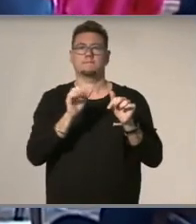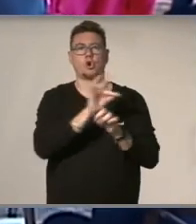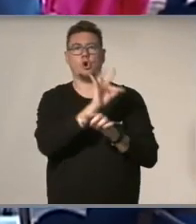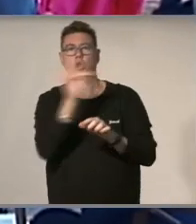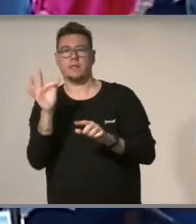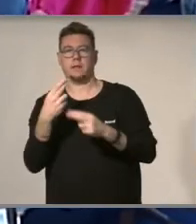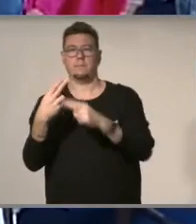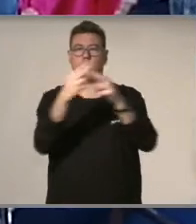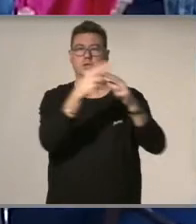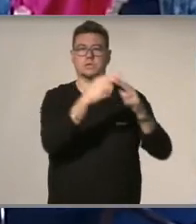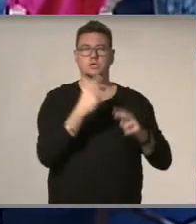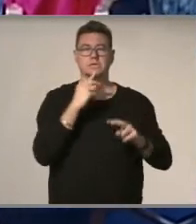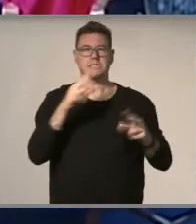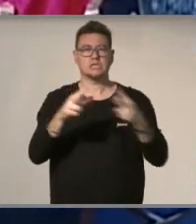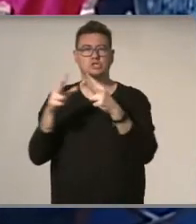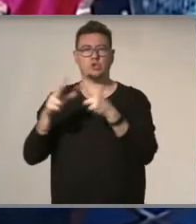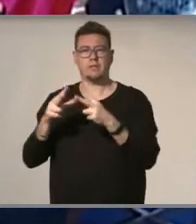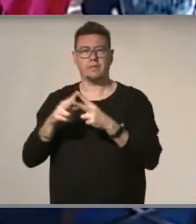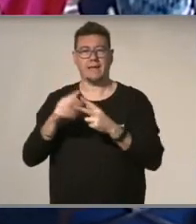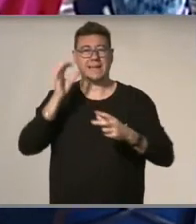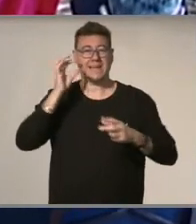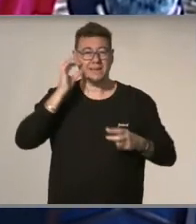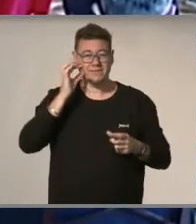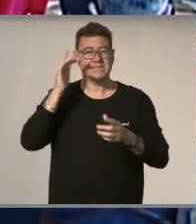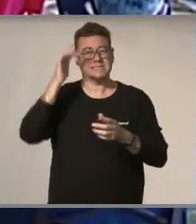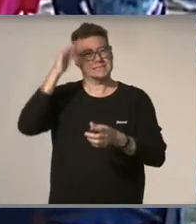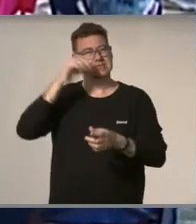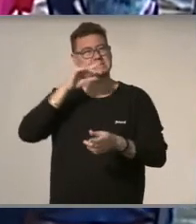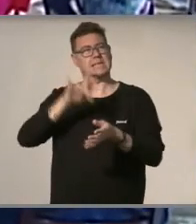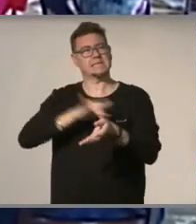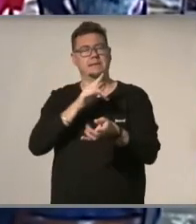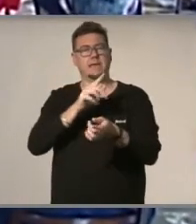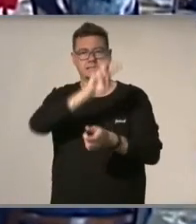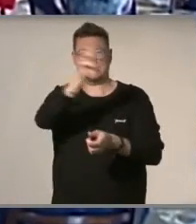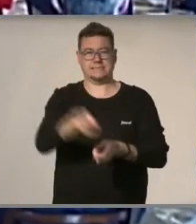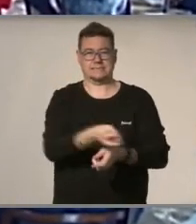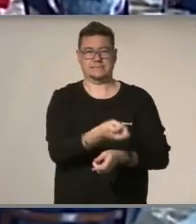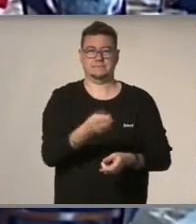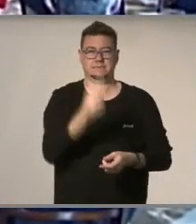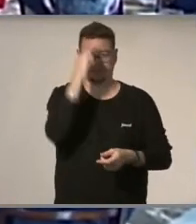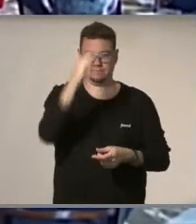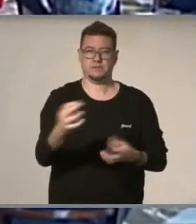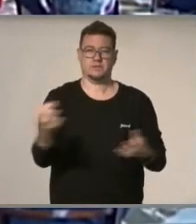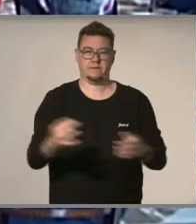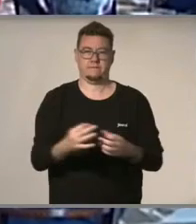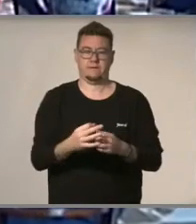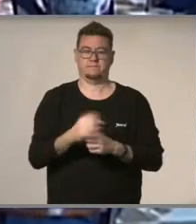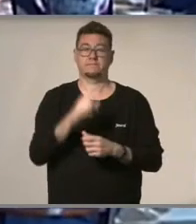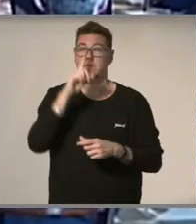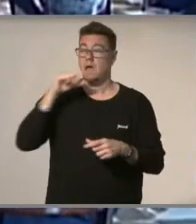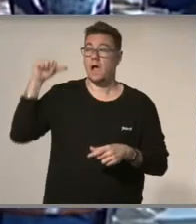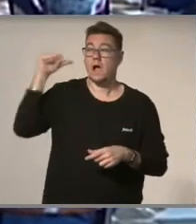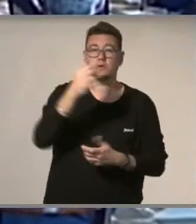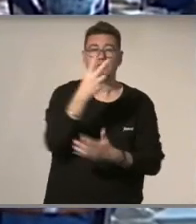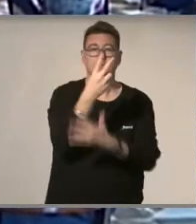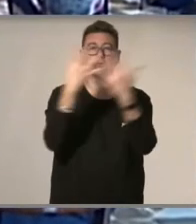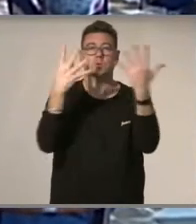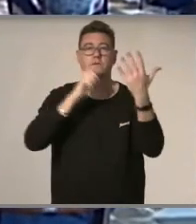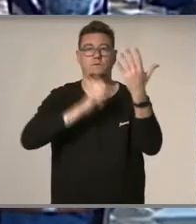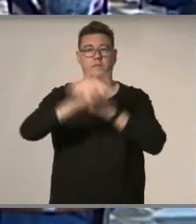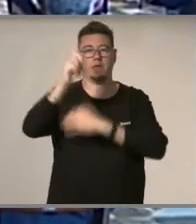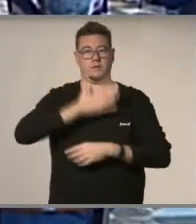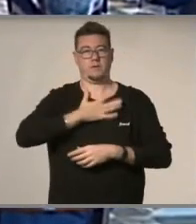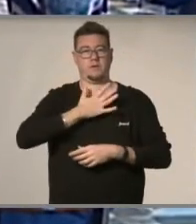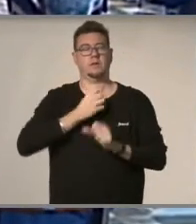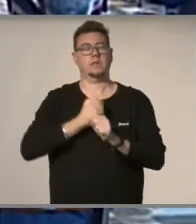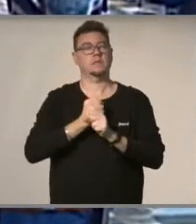en una sociedad de enorme variedad de sensibilidades. En estos 29 años de existencia, la